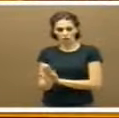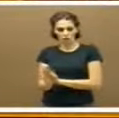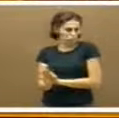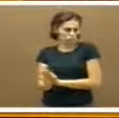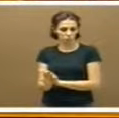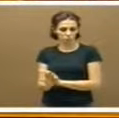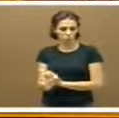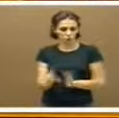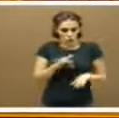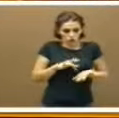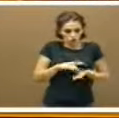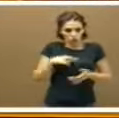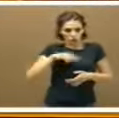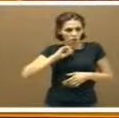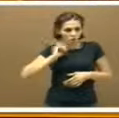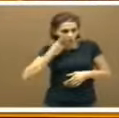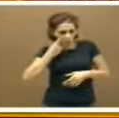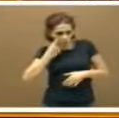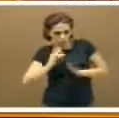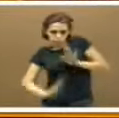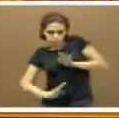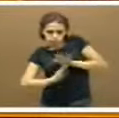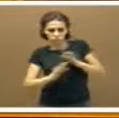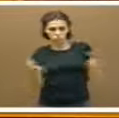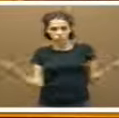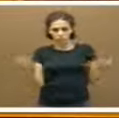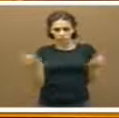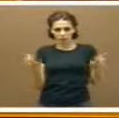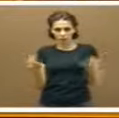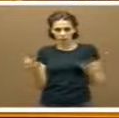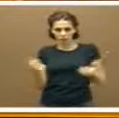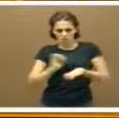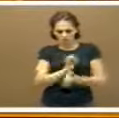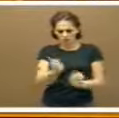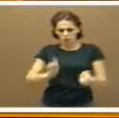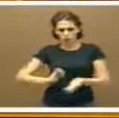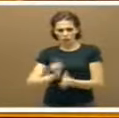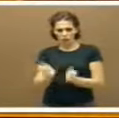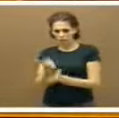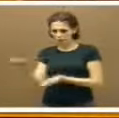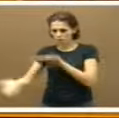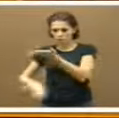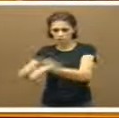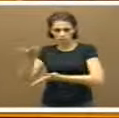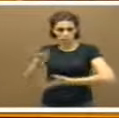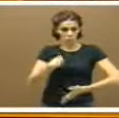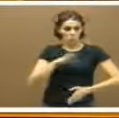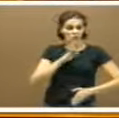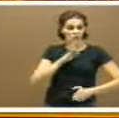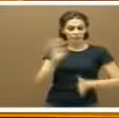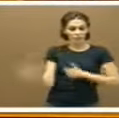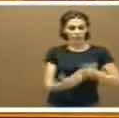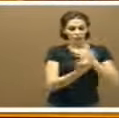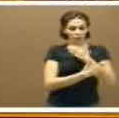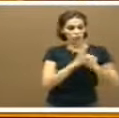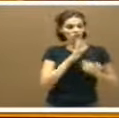y frenamos la vorágine crediticia en la que se entró en la anterior legislatura,